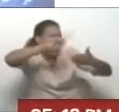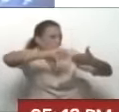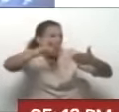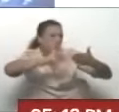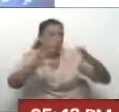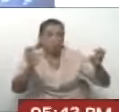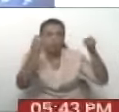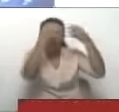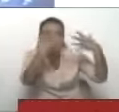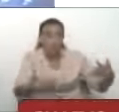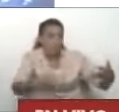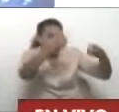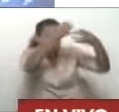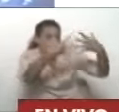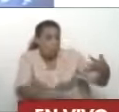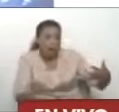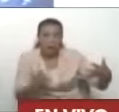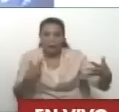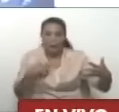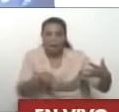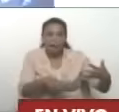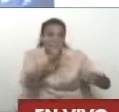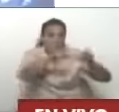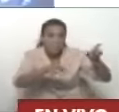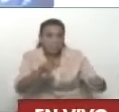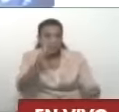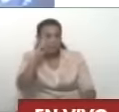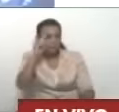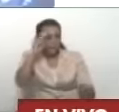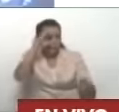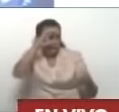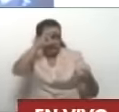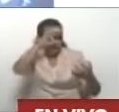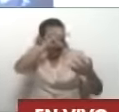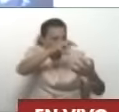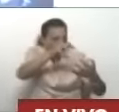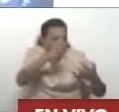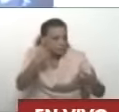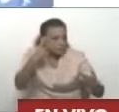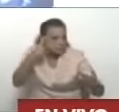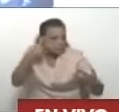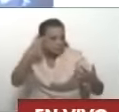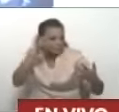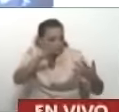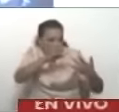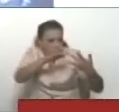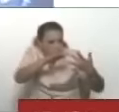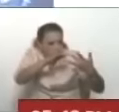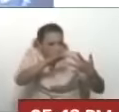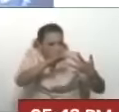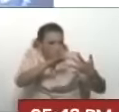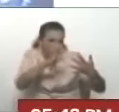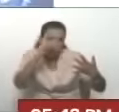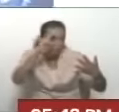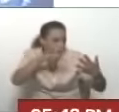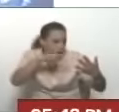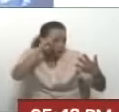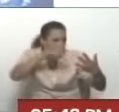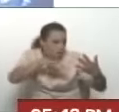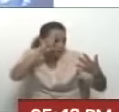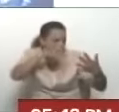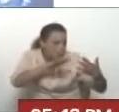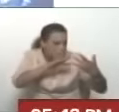WhatsApp. Y entonces la gente se hace adicta de las redes sociales y genera un nivel